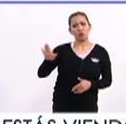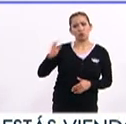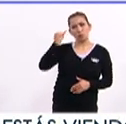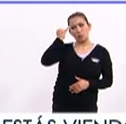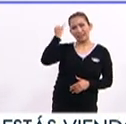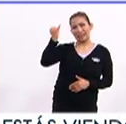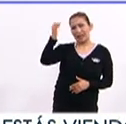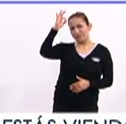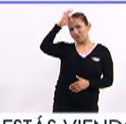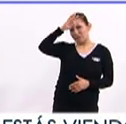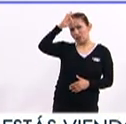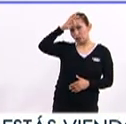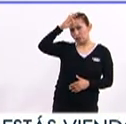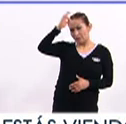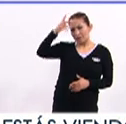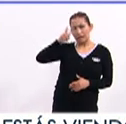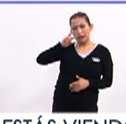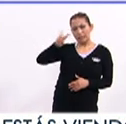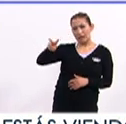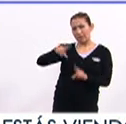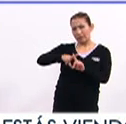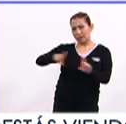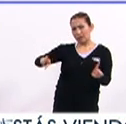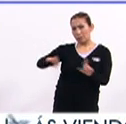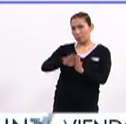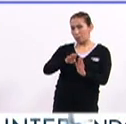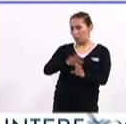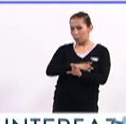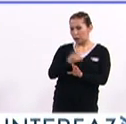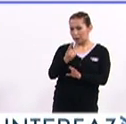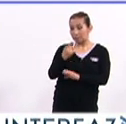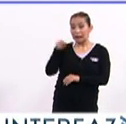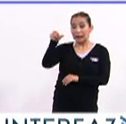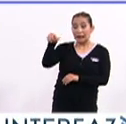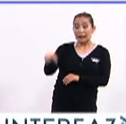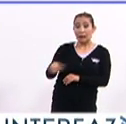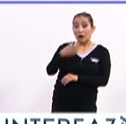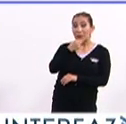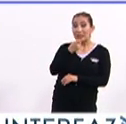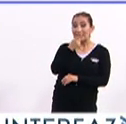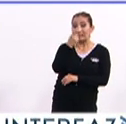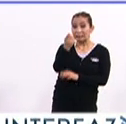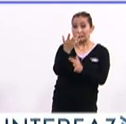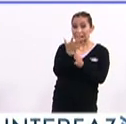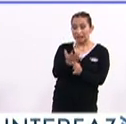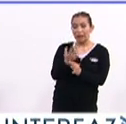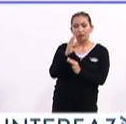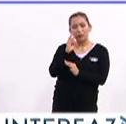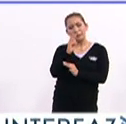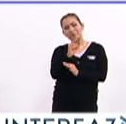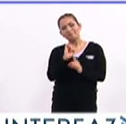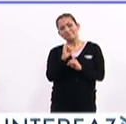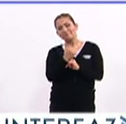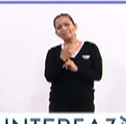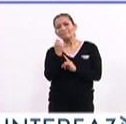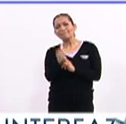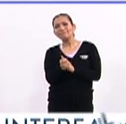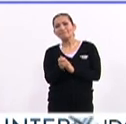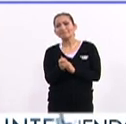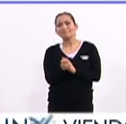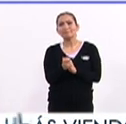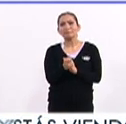corriente filosófica se distingue porque él establece esta situación que tiene que